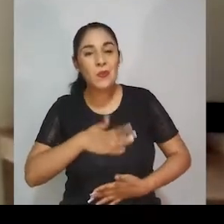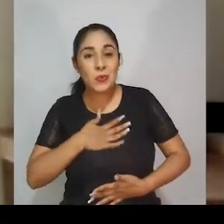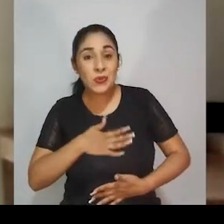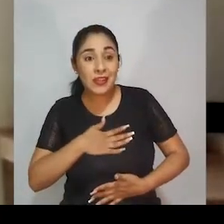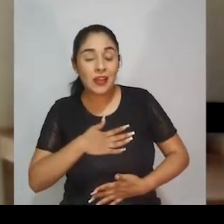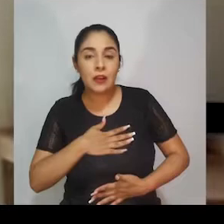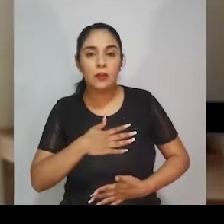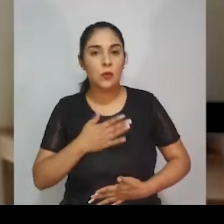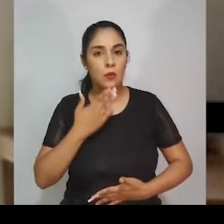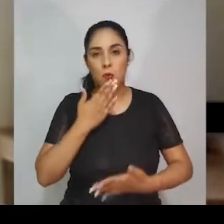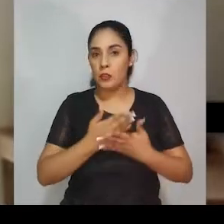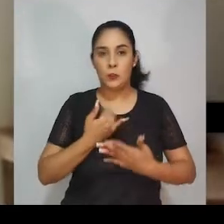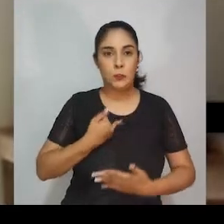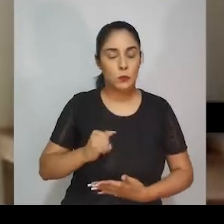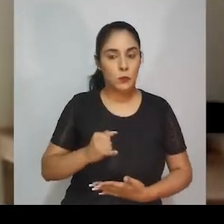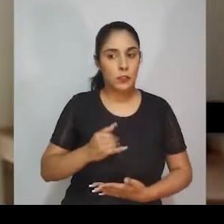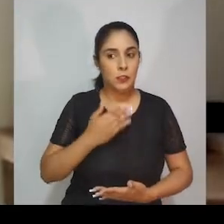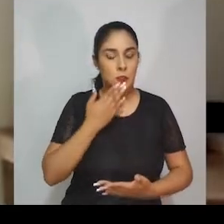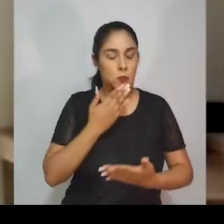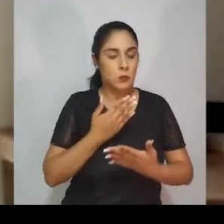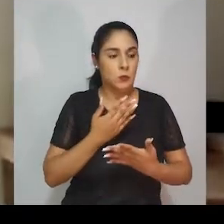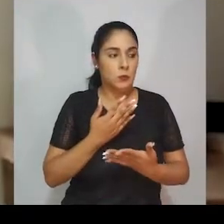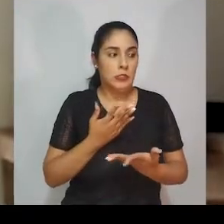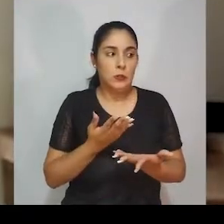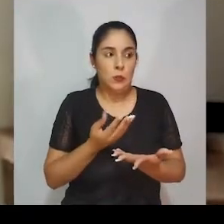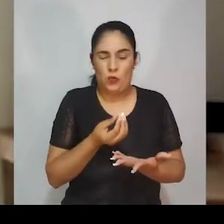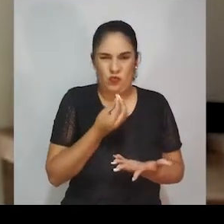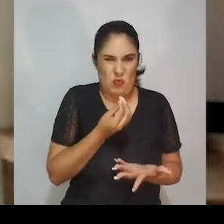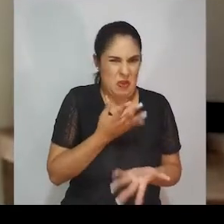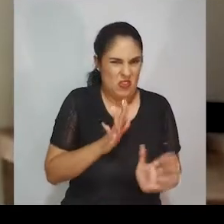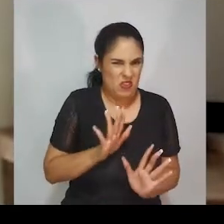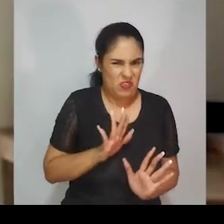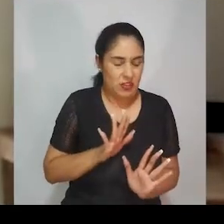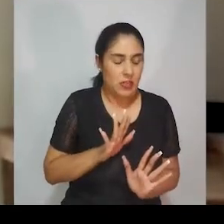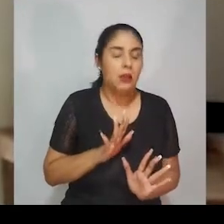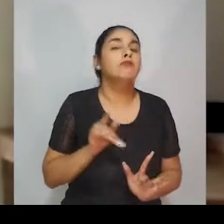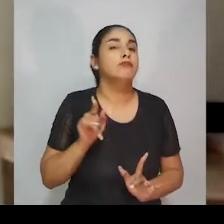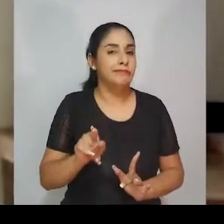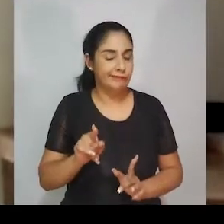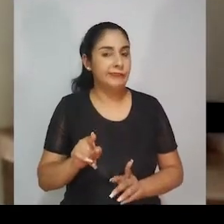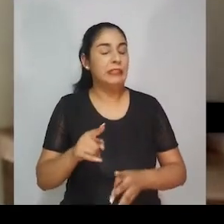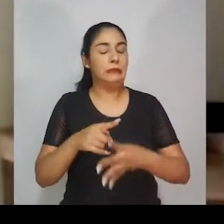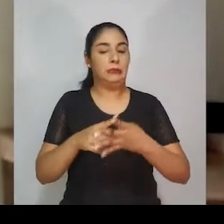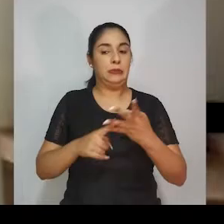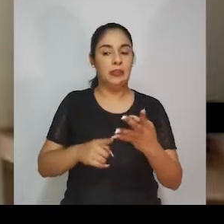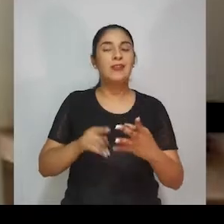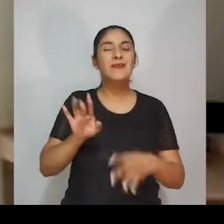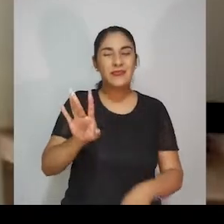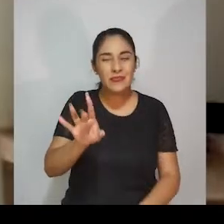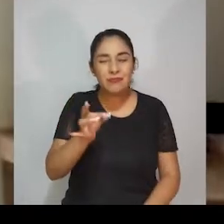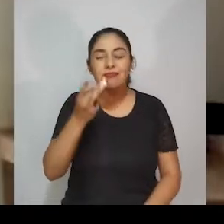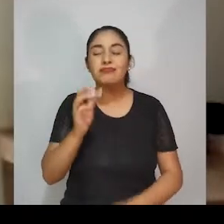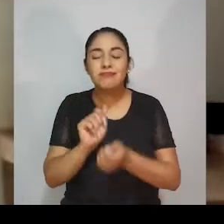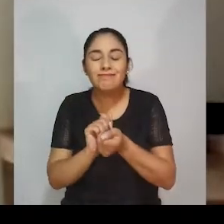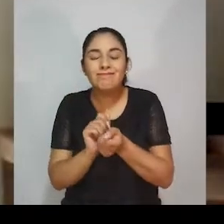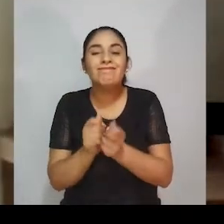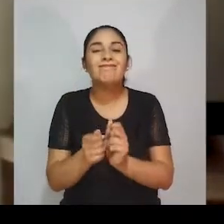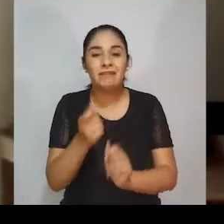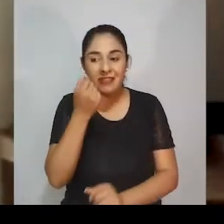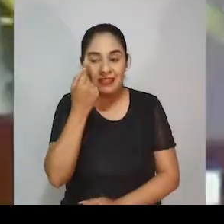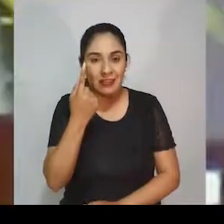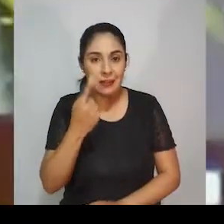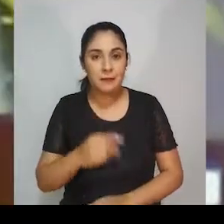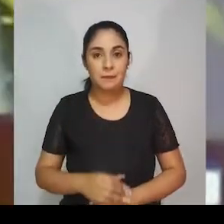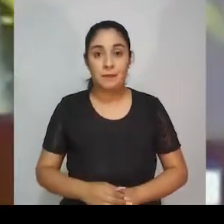algo, cuando no le gusta algo, cuando no quiere comer, ese tipo de cosas. Ya uno se va acomodando a